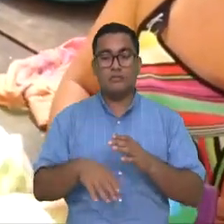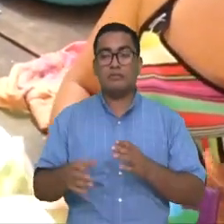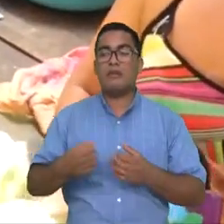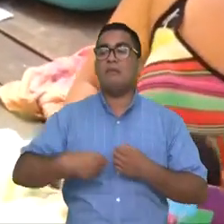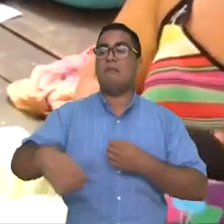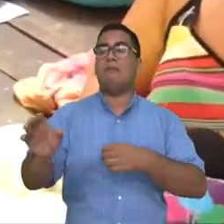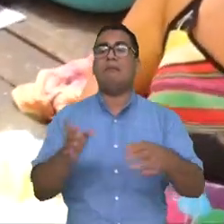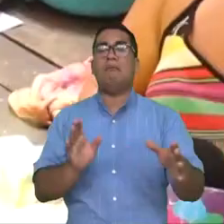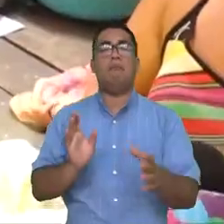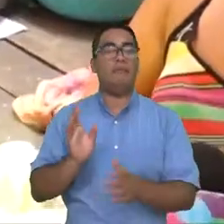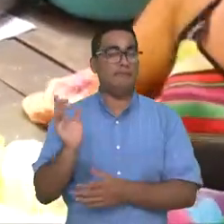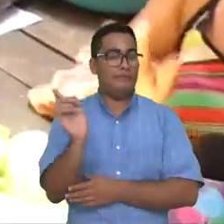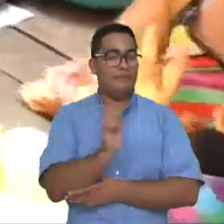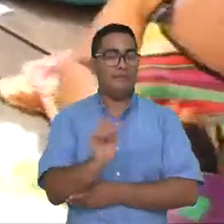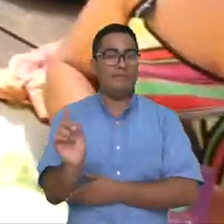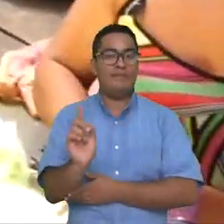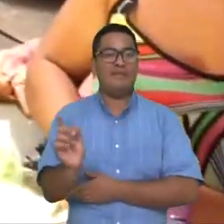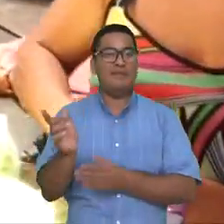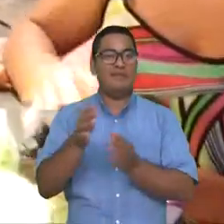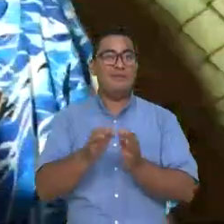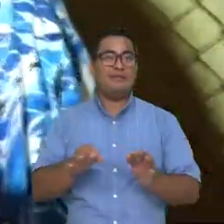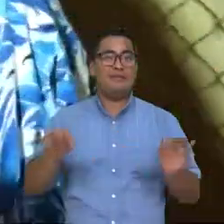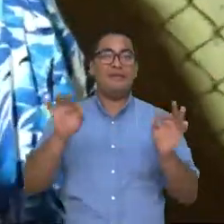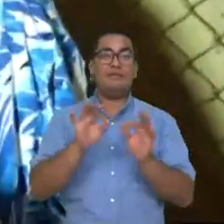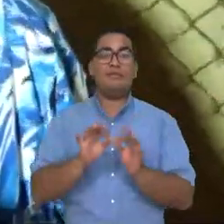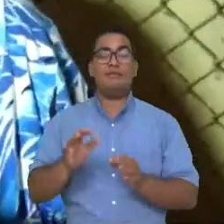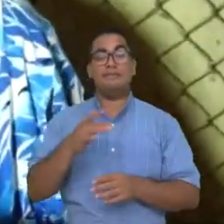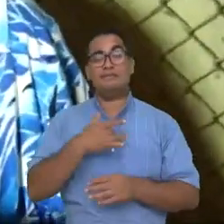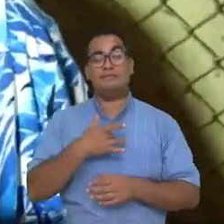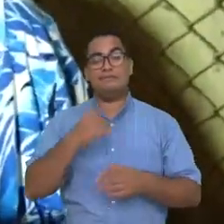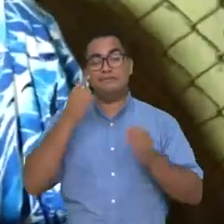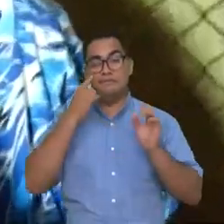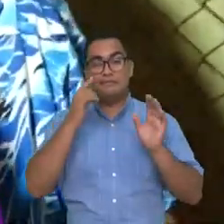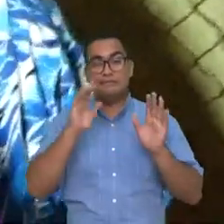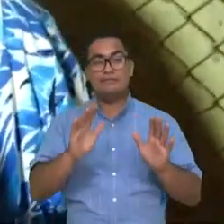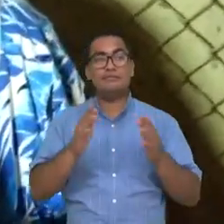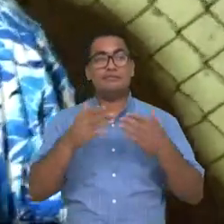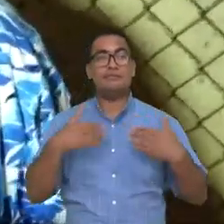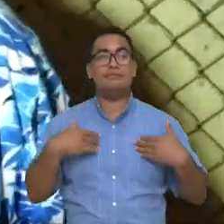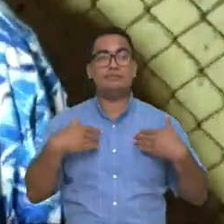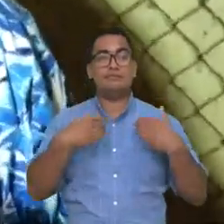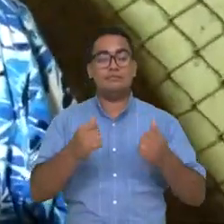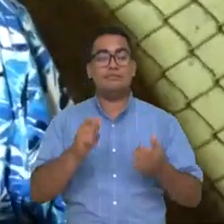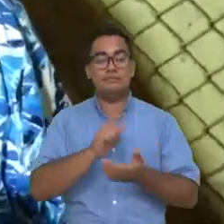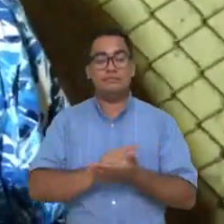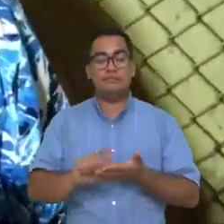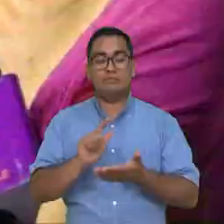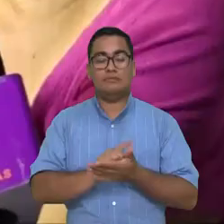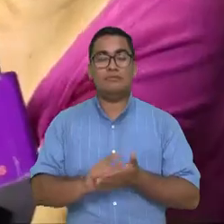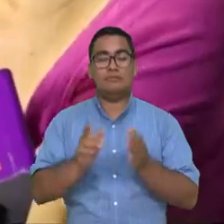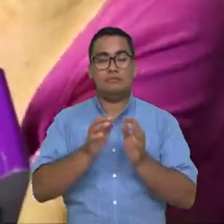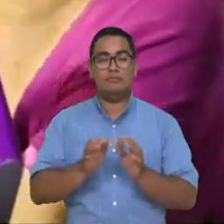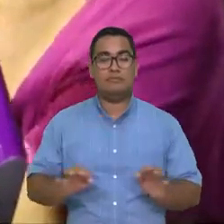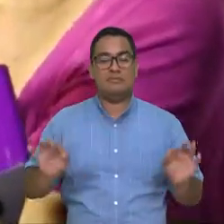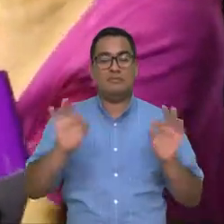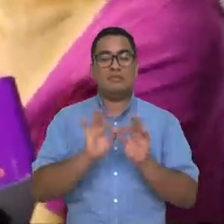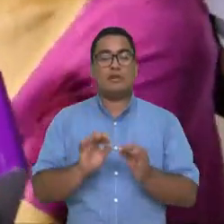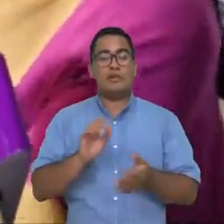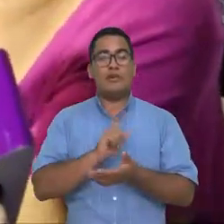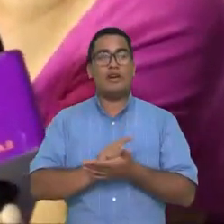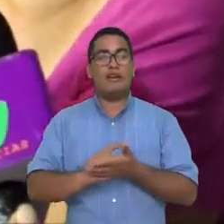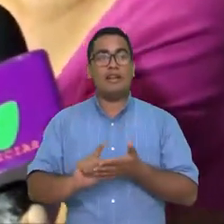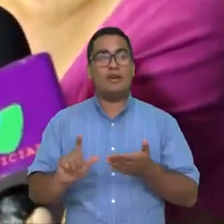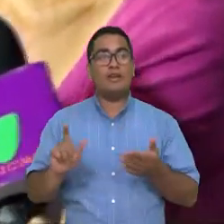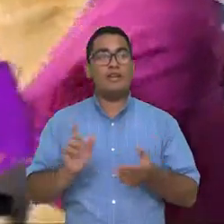y la tiran. Eso es principal, eso es necesario, la salud y el aseo, sobre todo el aseo. Gracias a